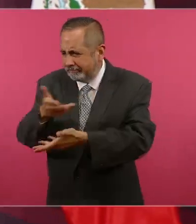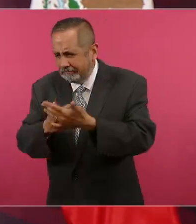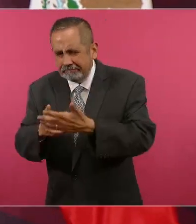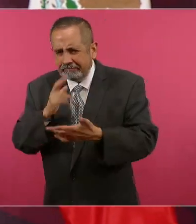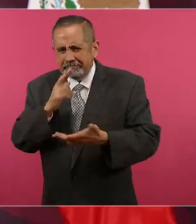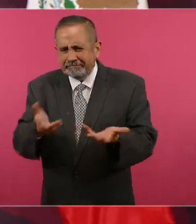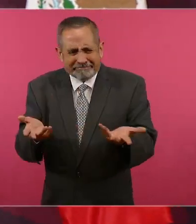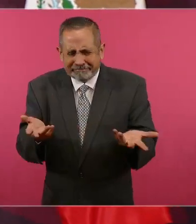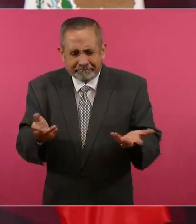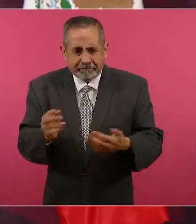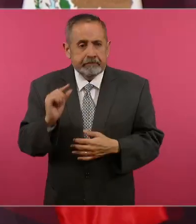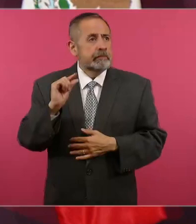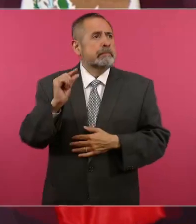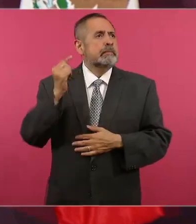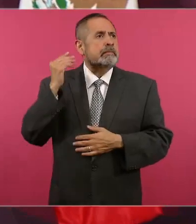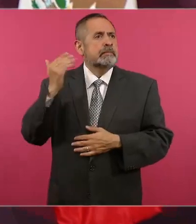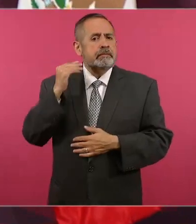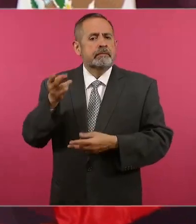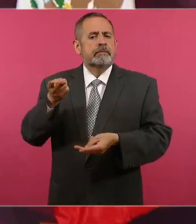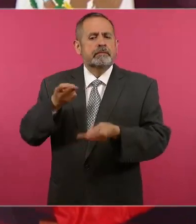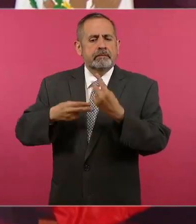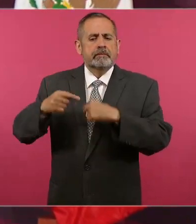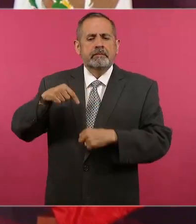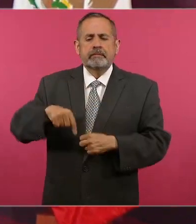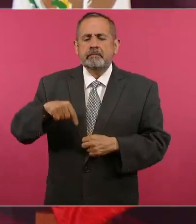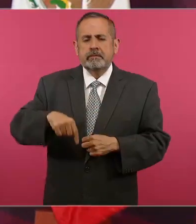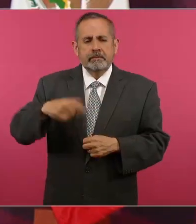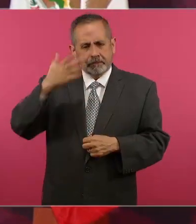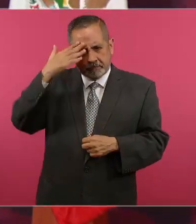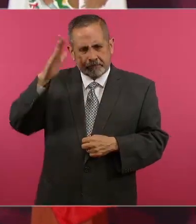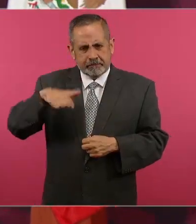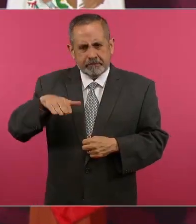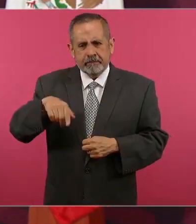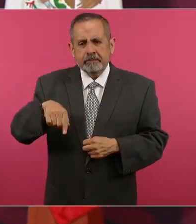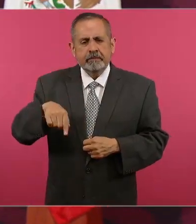poco vino una señora